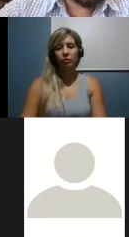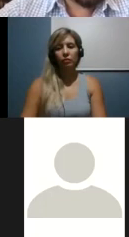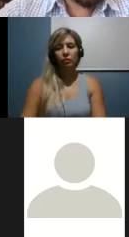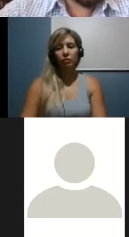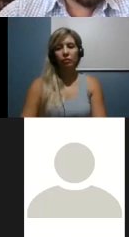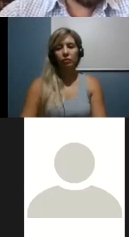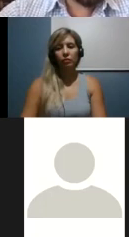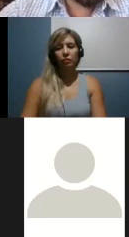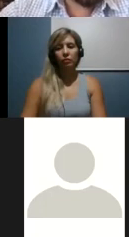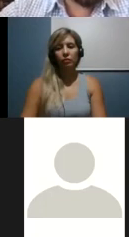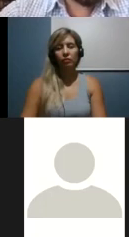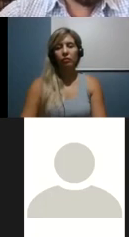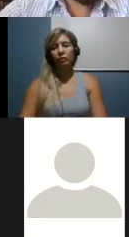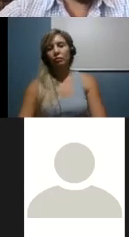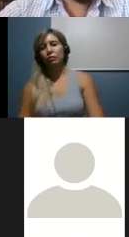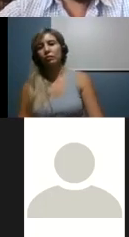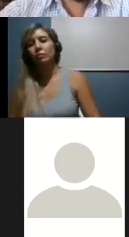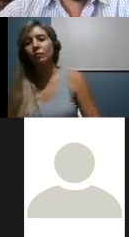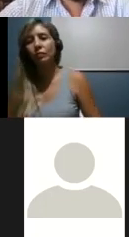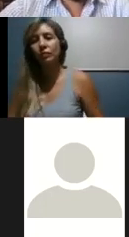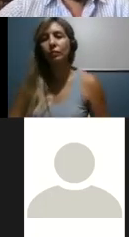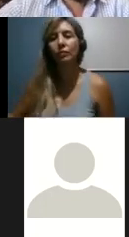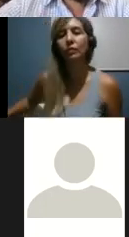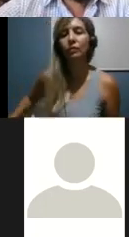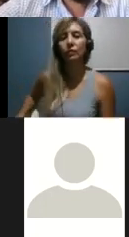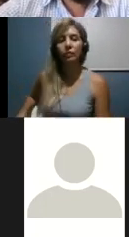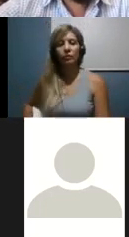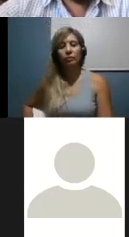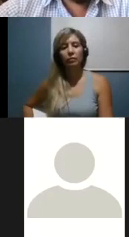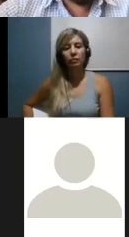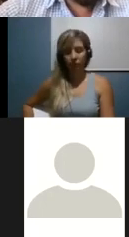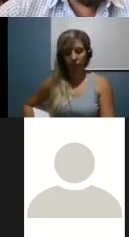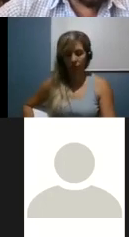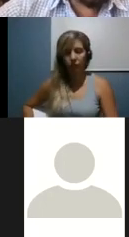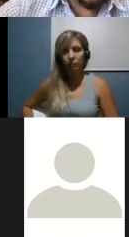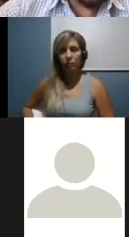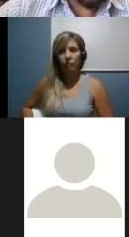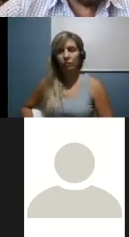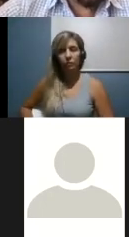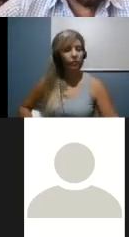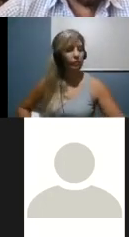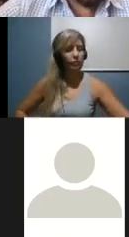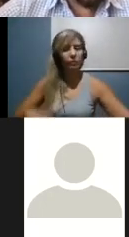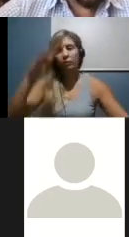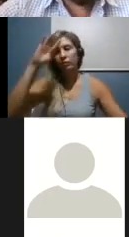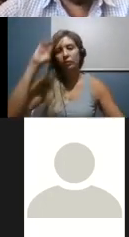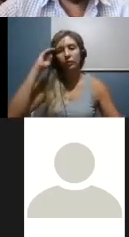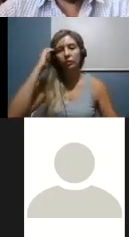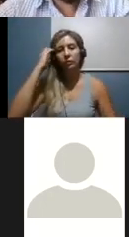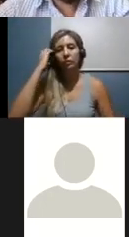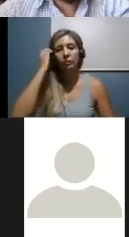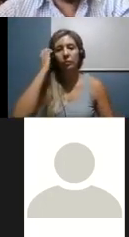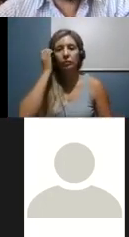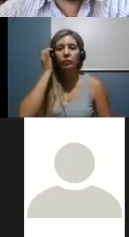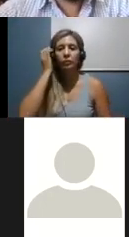hace referencia a la psicología organizacional positiva y estas nuevas competencias para desarrollar la plasticidad, la